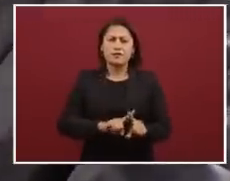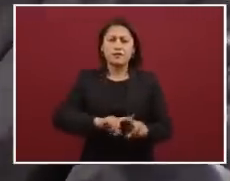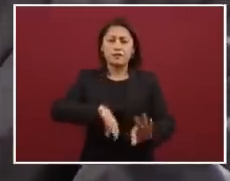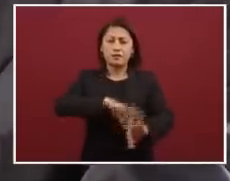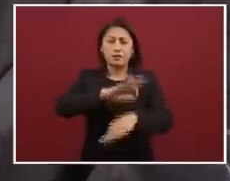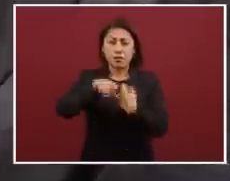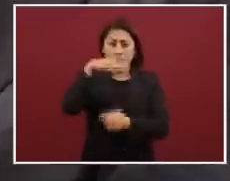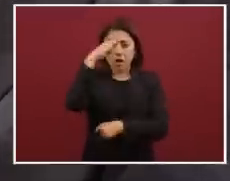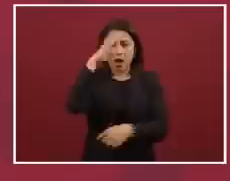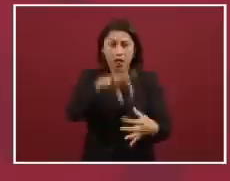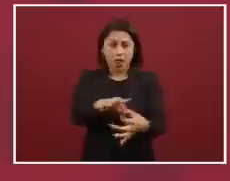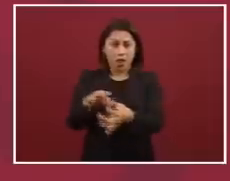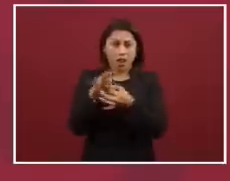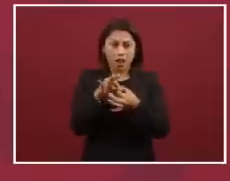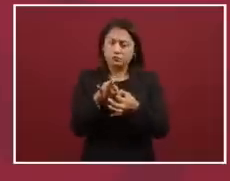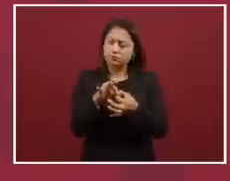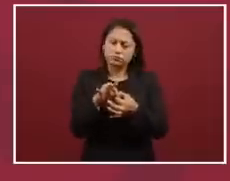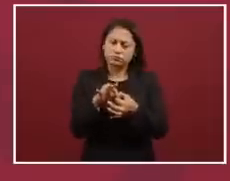existe